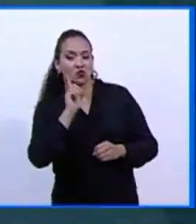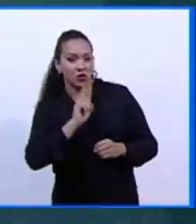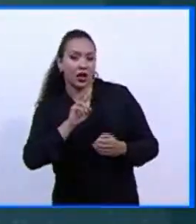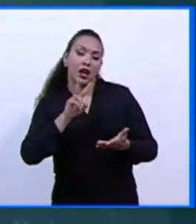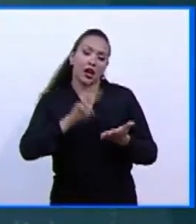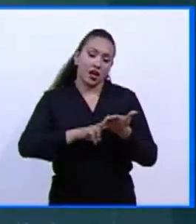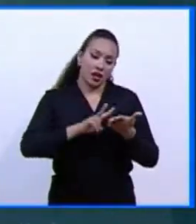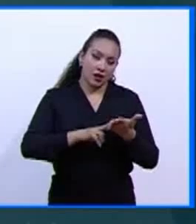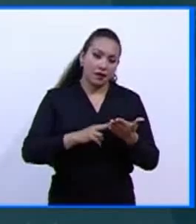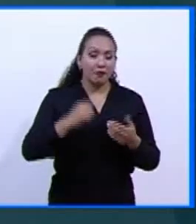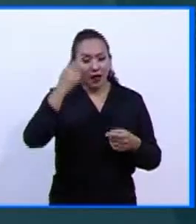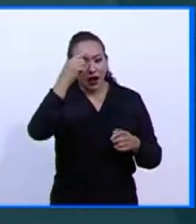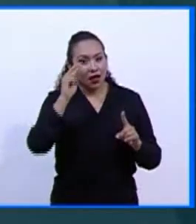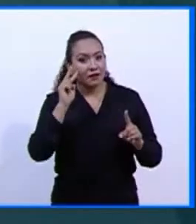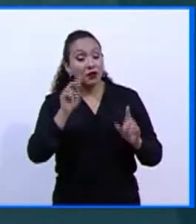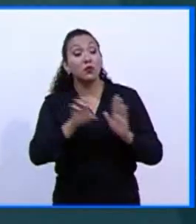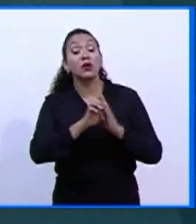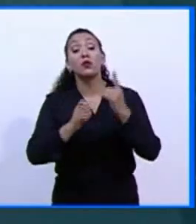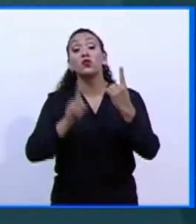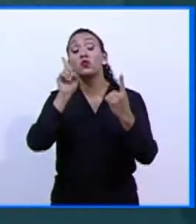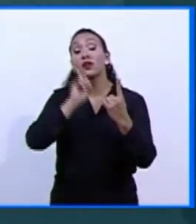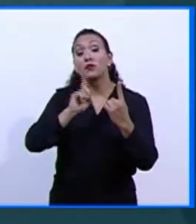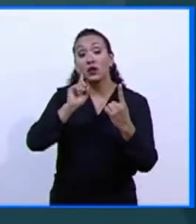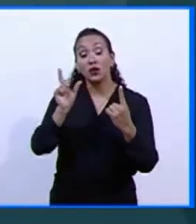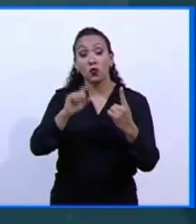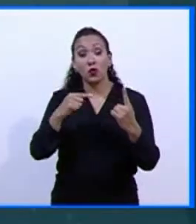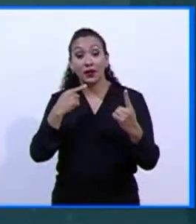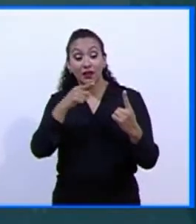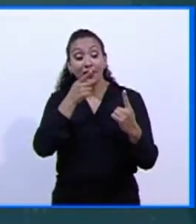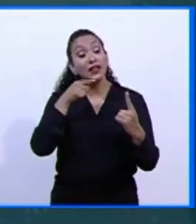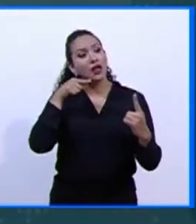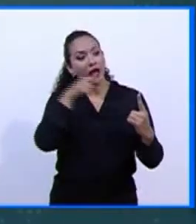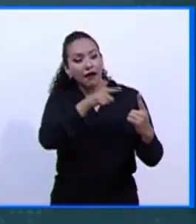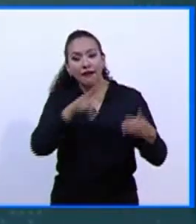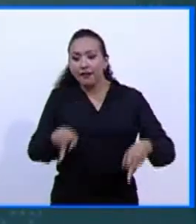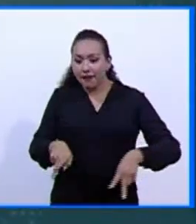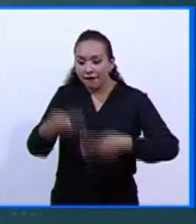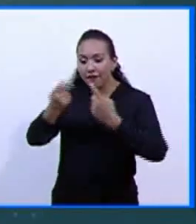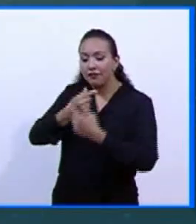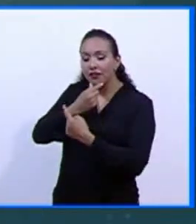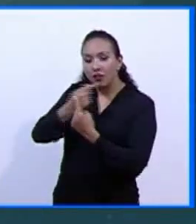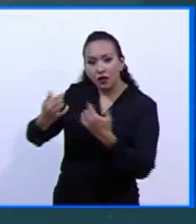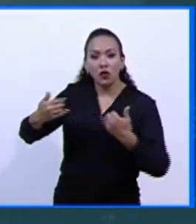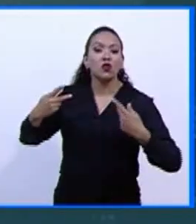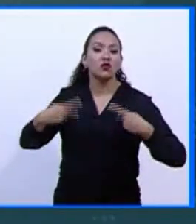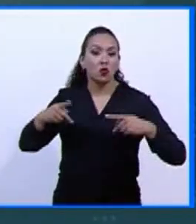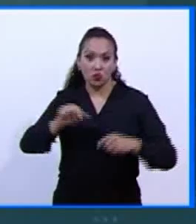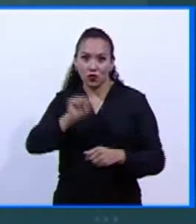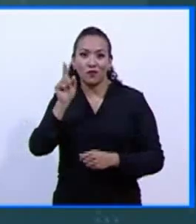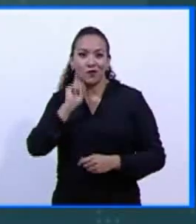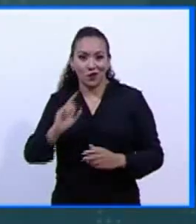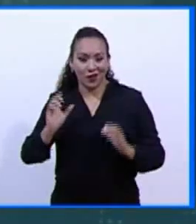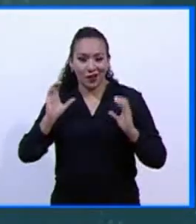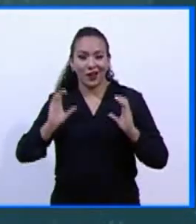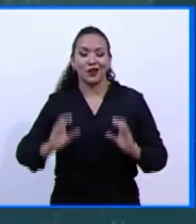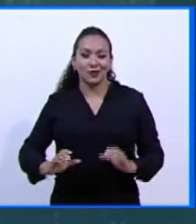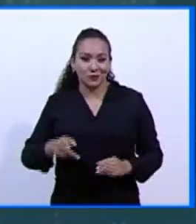las circunstancias de una mujer acusada de trata de personas. Al resolver el amparo directo en